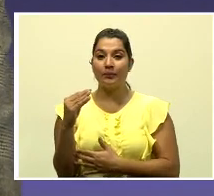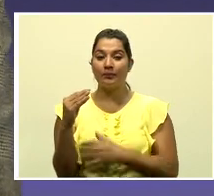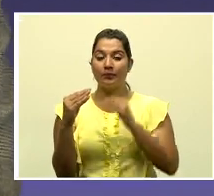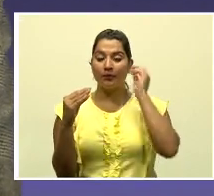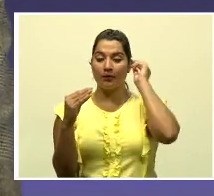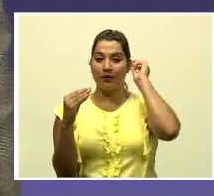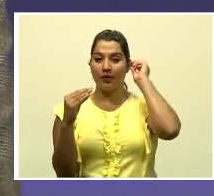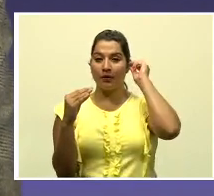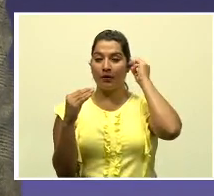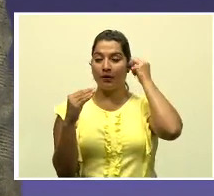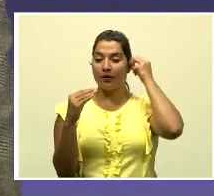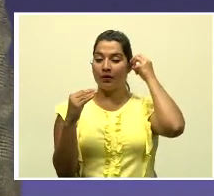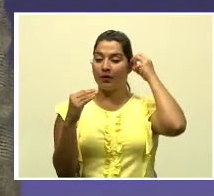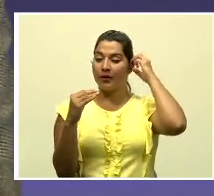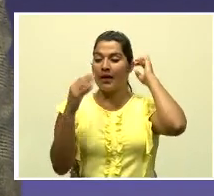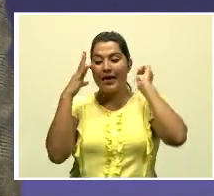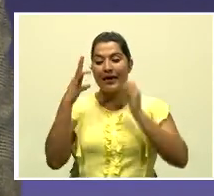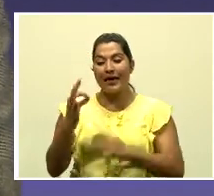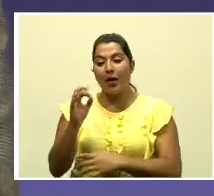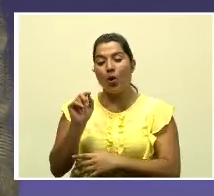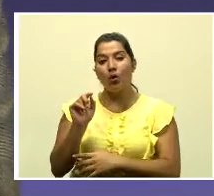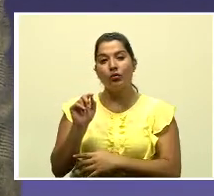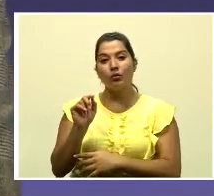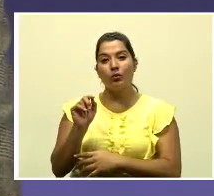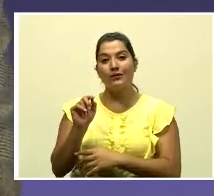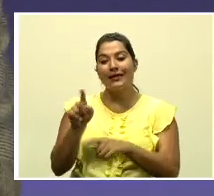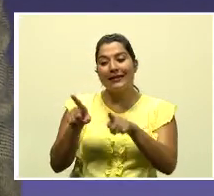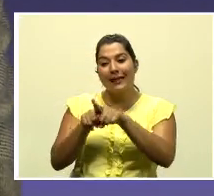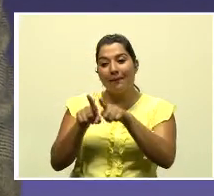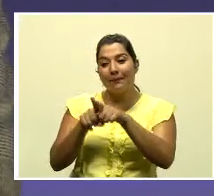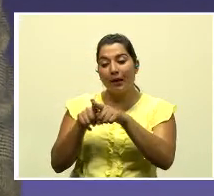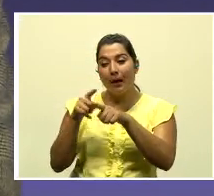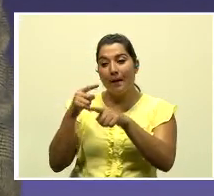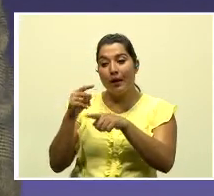que ocurre una transformación a través de la mirada